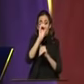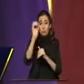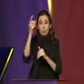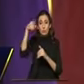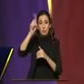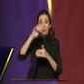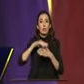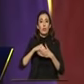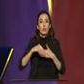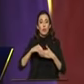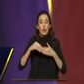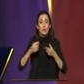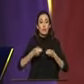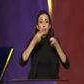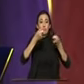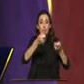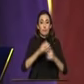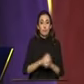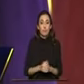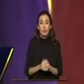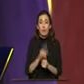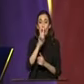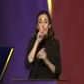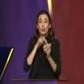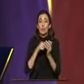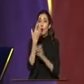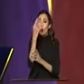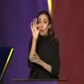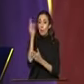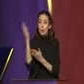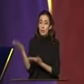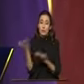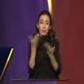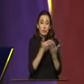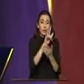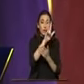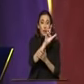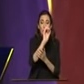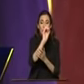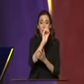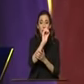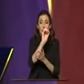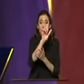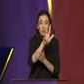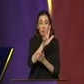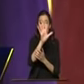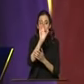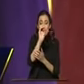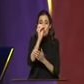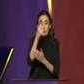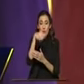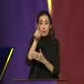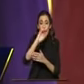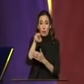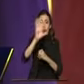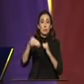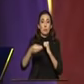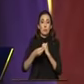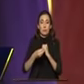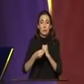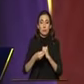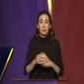millones. Y en el 2019 entregaremos 350 millones de dólares